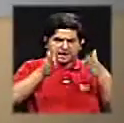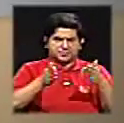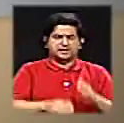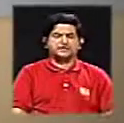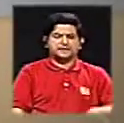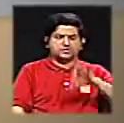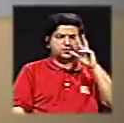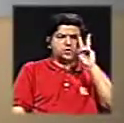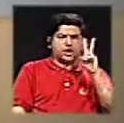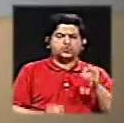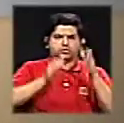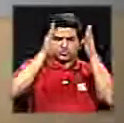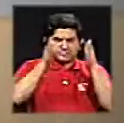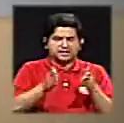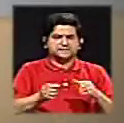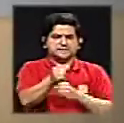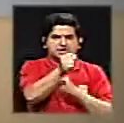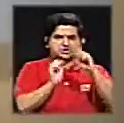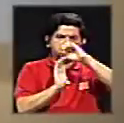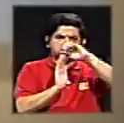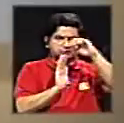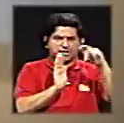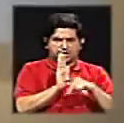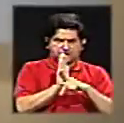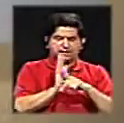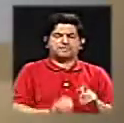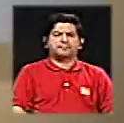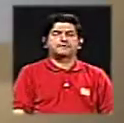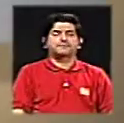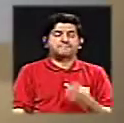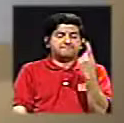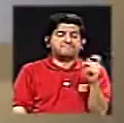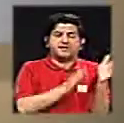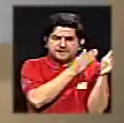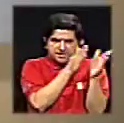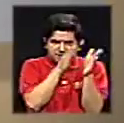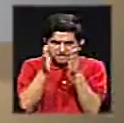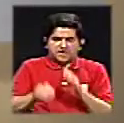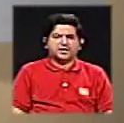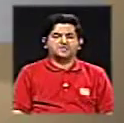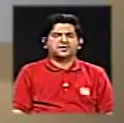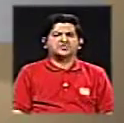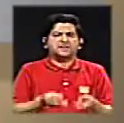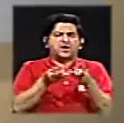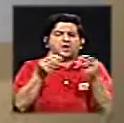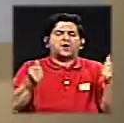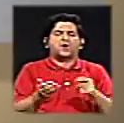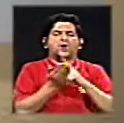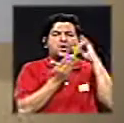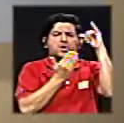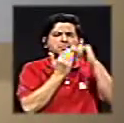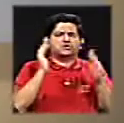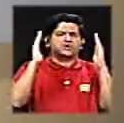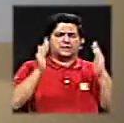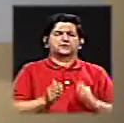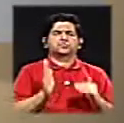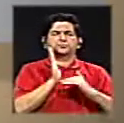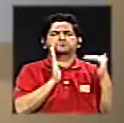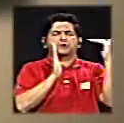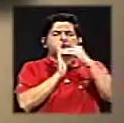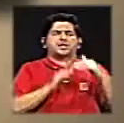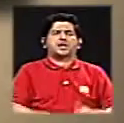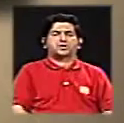que escojan 2 magistrados para la Sala Cuarta. Y la falta de planificación desvanece sueños de megaproyectos millonarios en